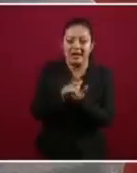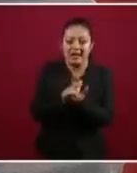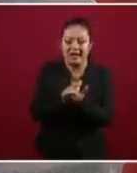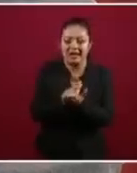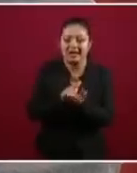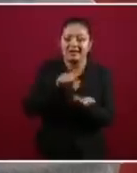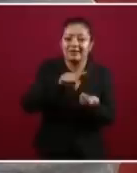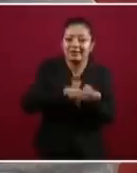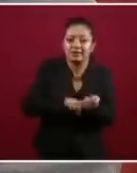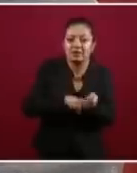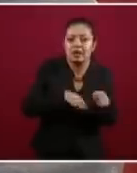laboral y